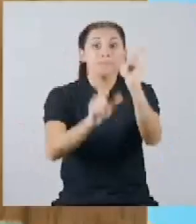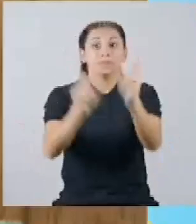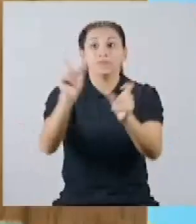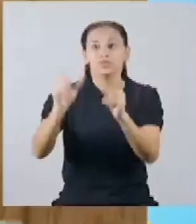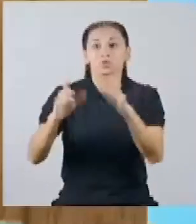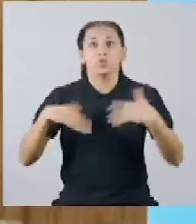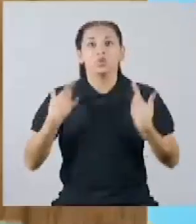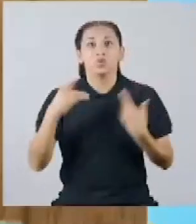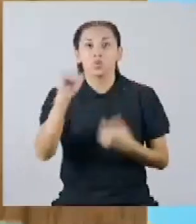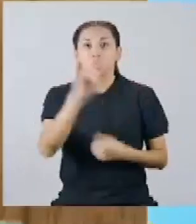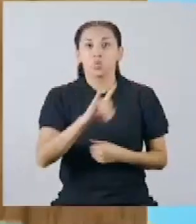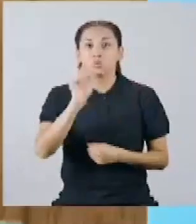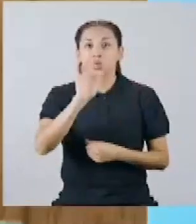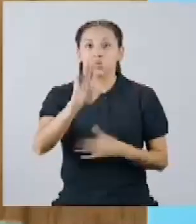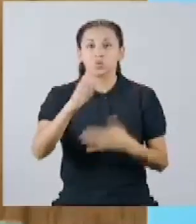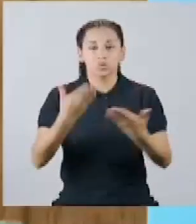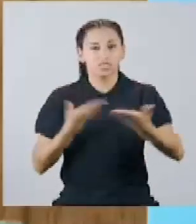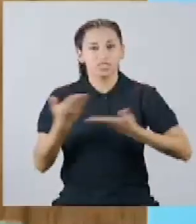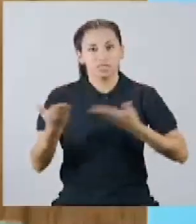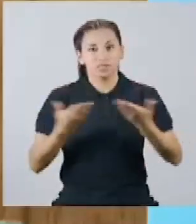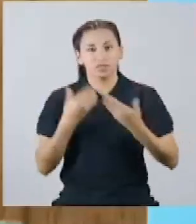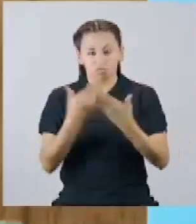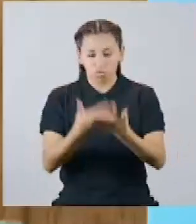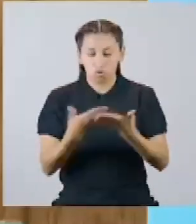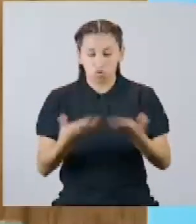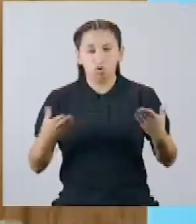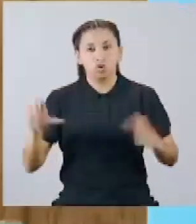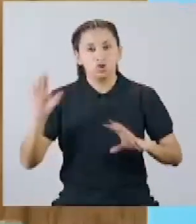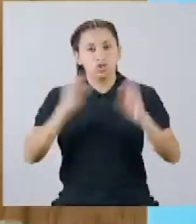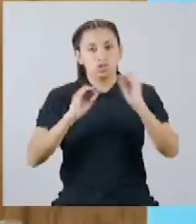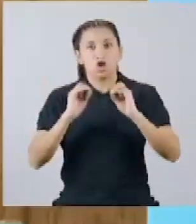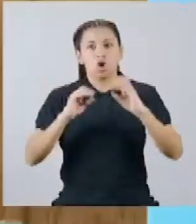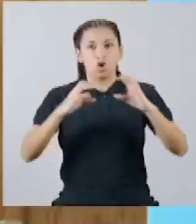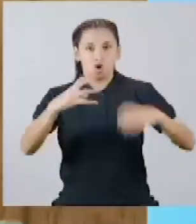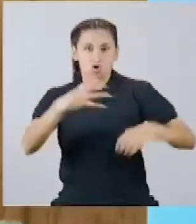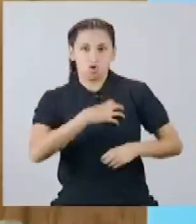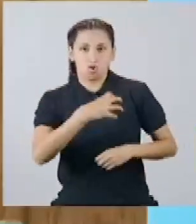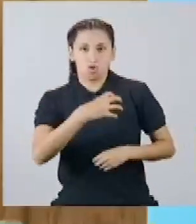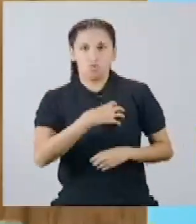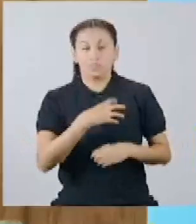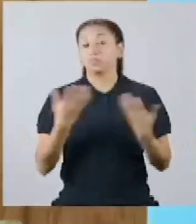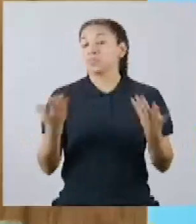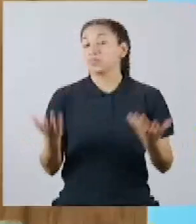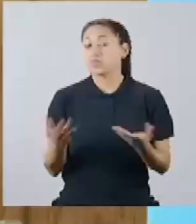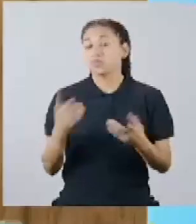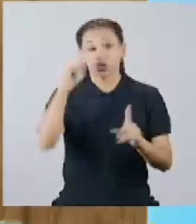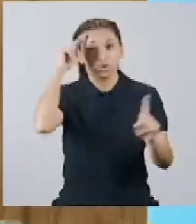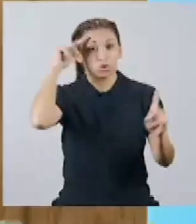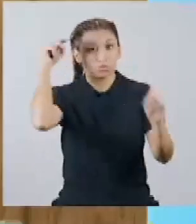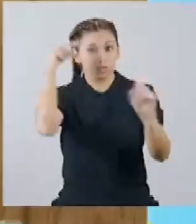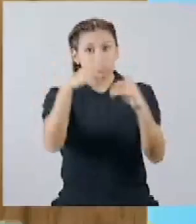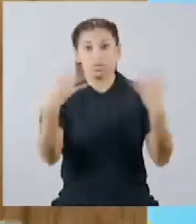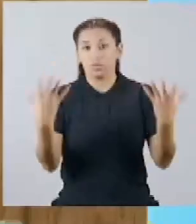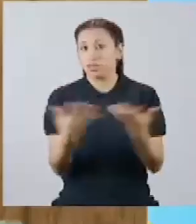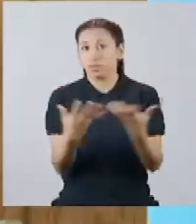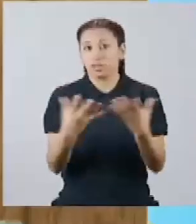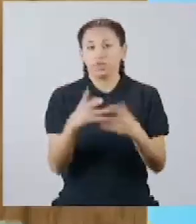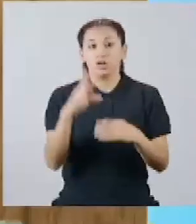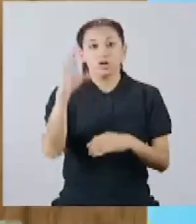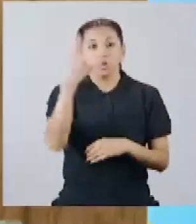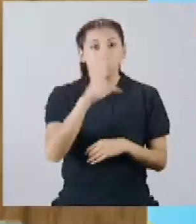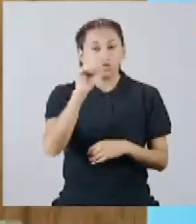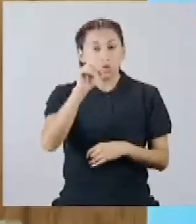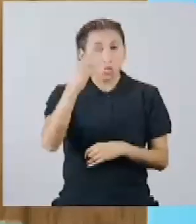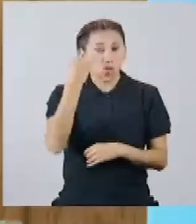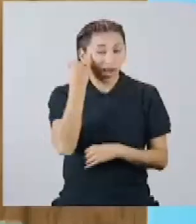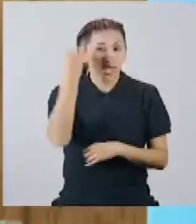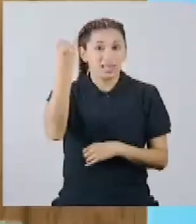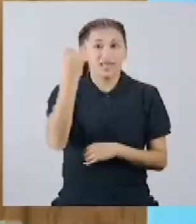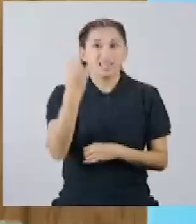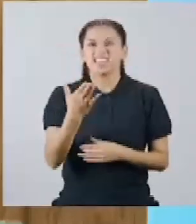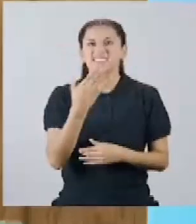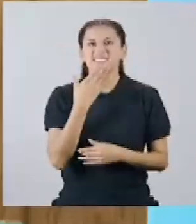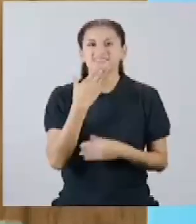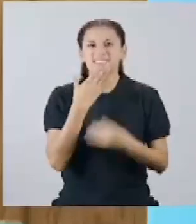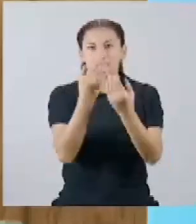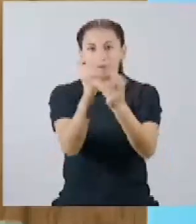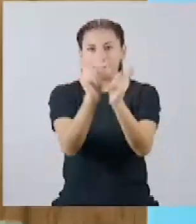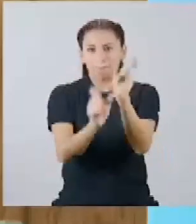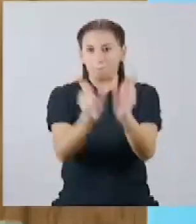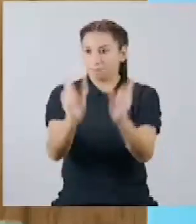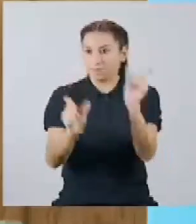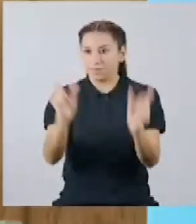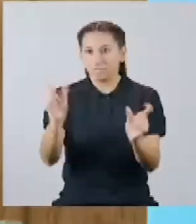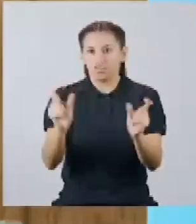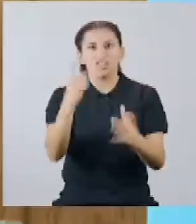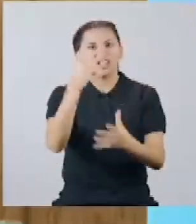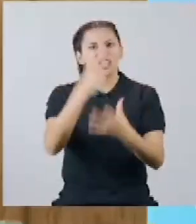tu servicio, producto, sitio o marca. El objetivo de esta técnica es darnos una idea de quiénes son los usuarios,